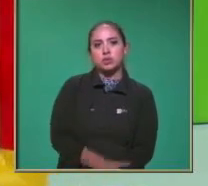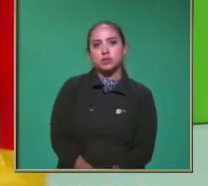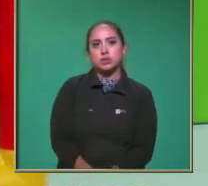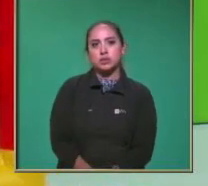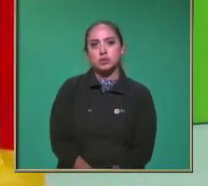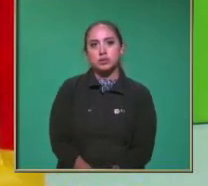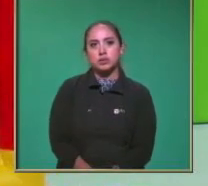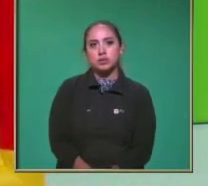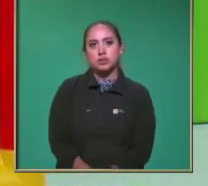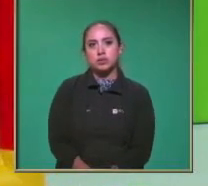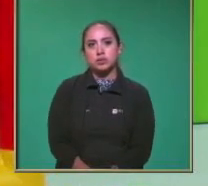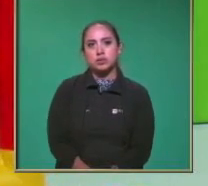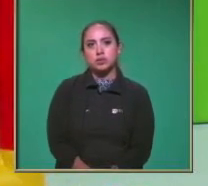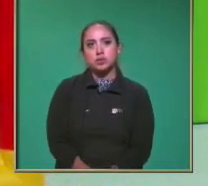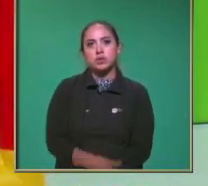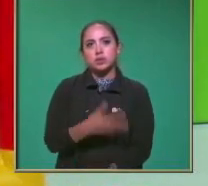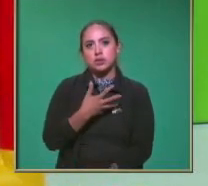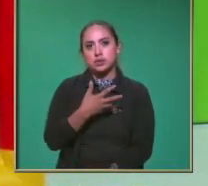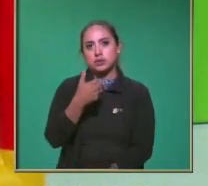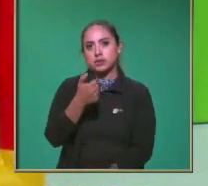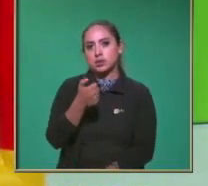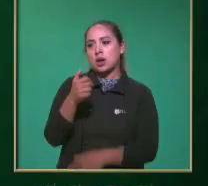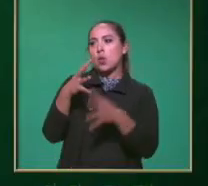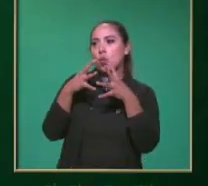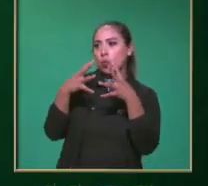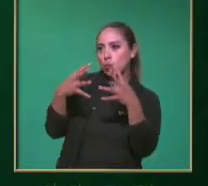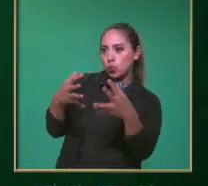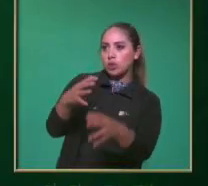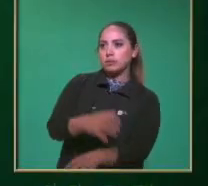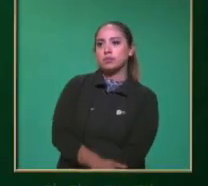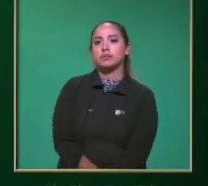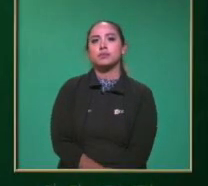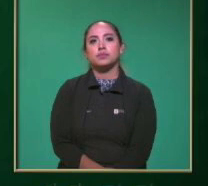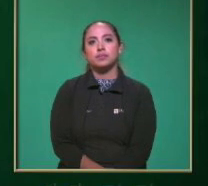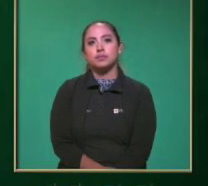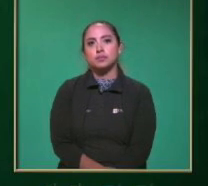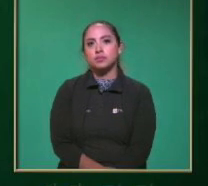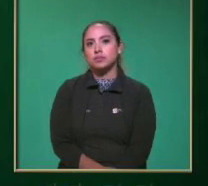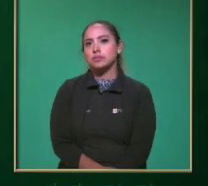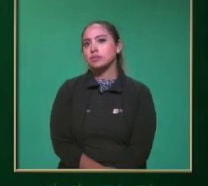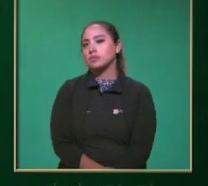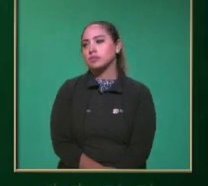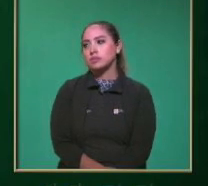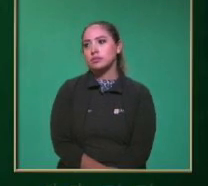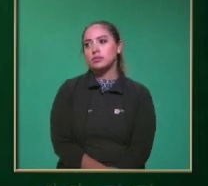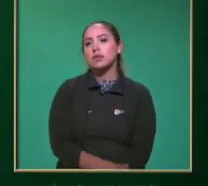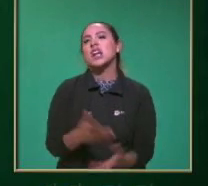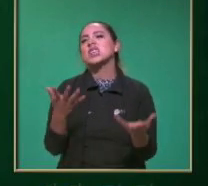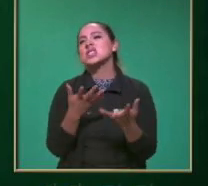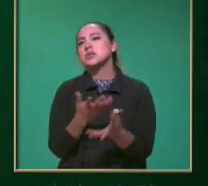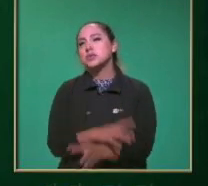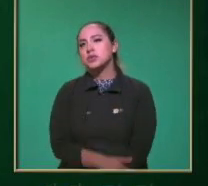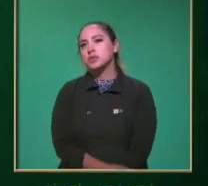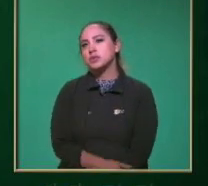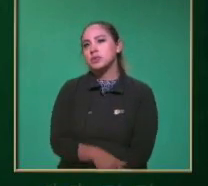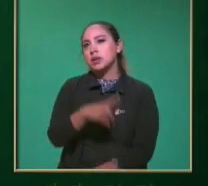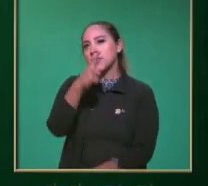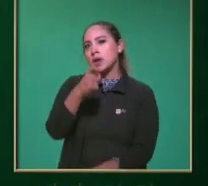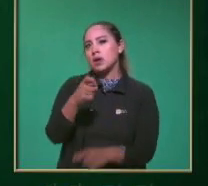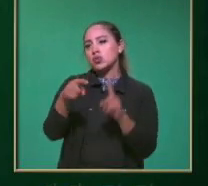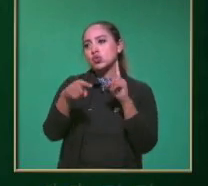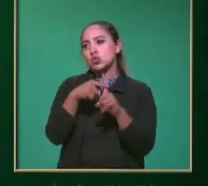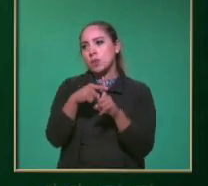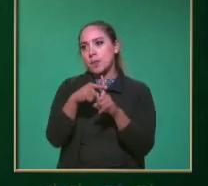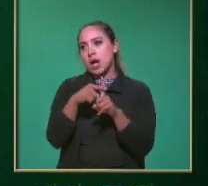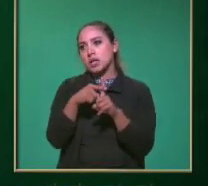1, 2, 3, 4, 5, 6. Le quedaron 6 globos. 6 globos. Entonces, ¿aquí qué hicimos? Primero sumamos